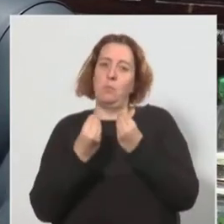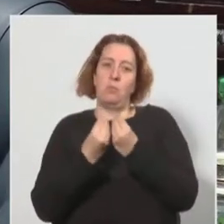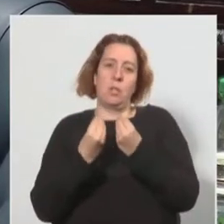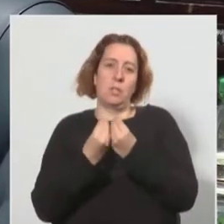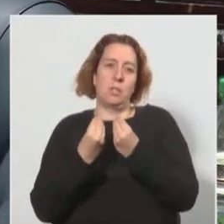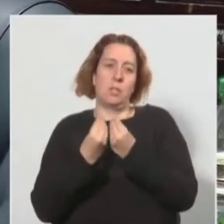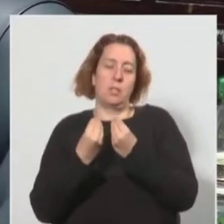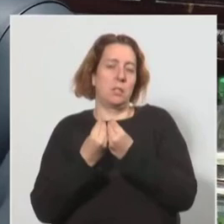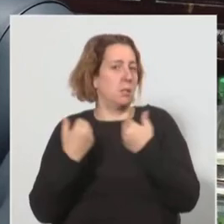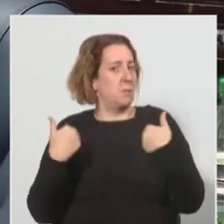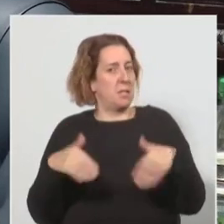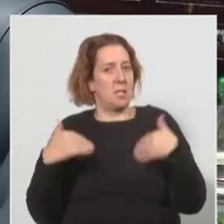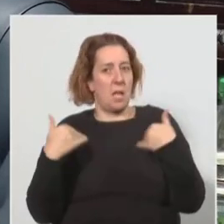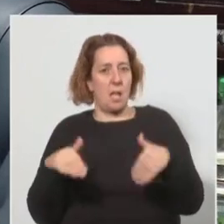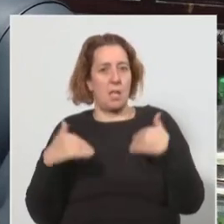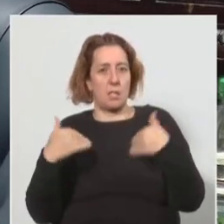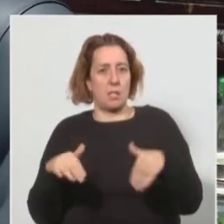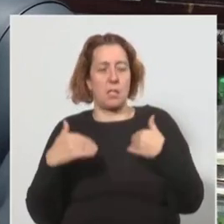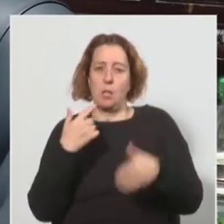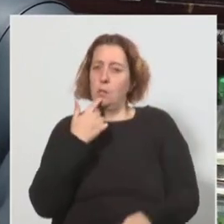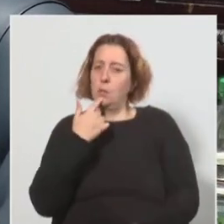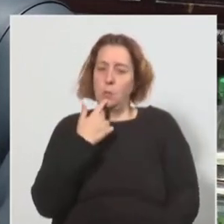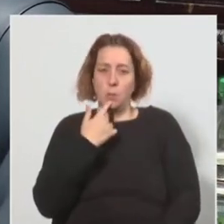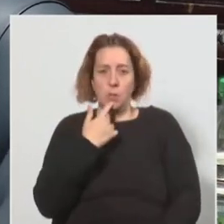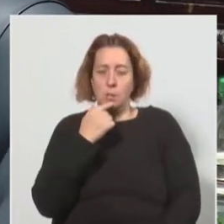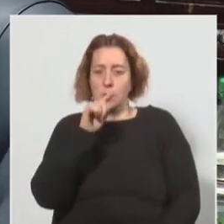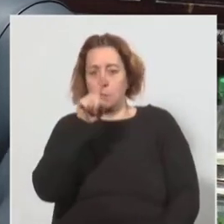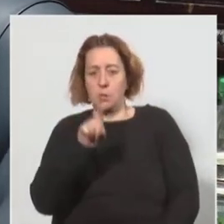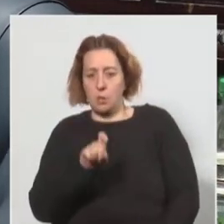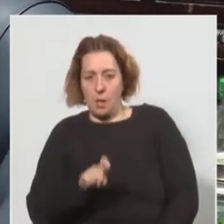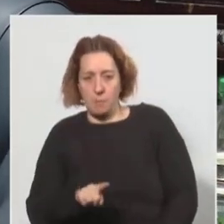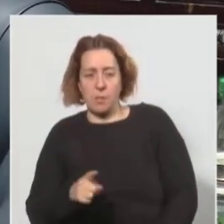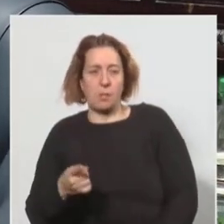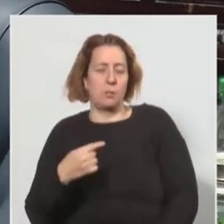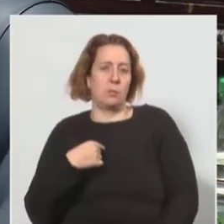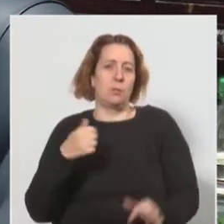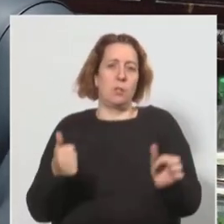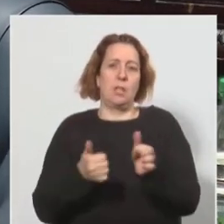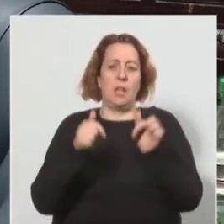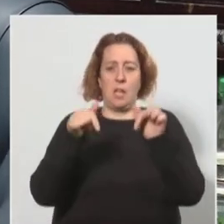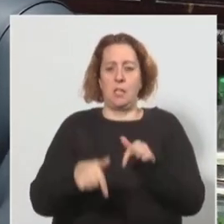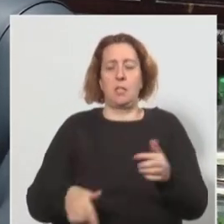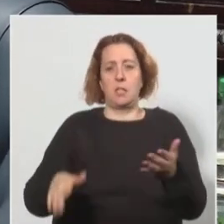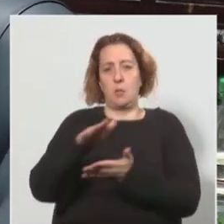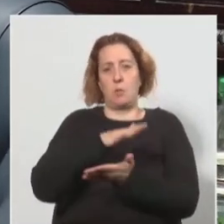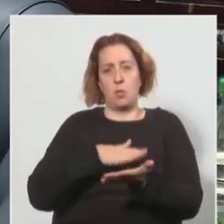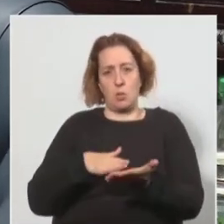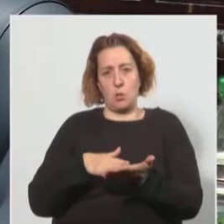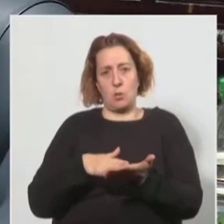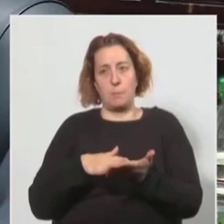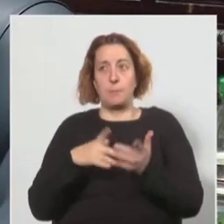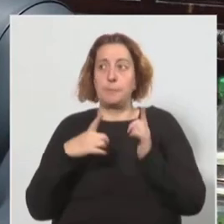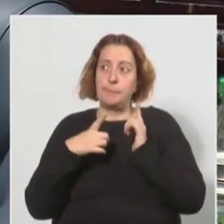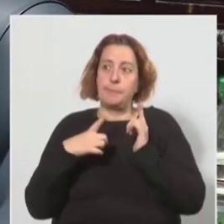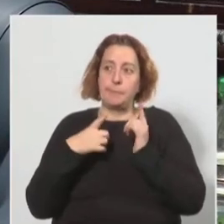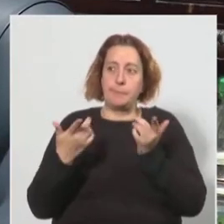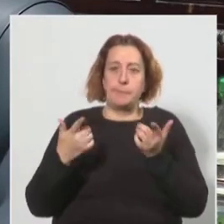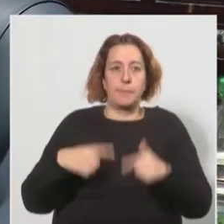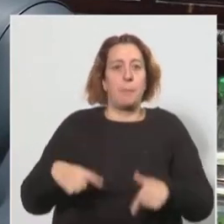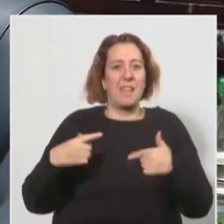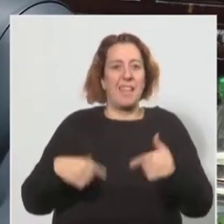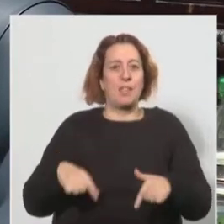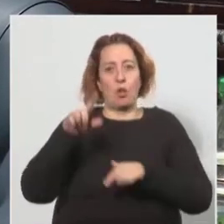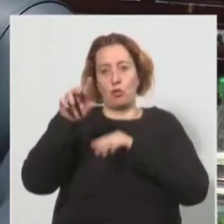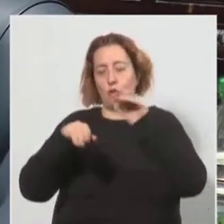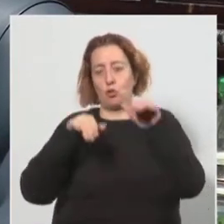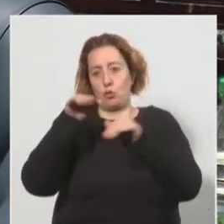muchas, demasiadas, las dudas y los cuestionamientos que nos genera este episodio, y esperamos que los ministros